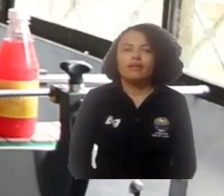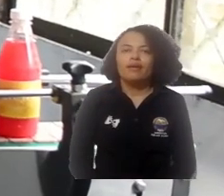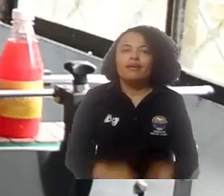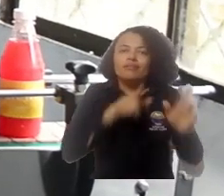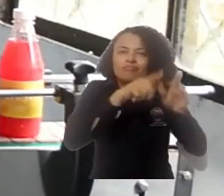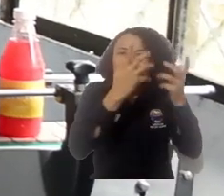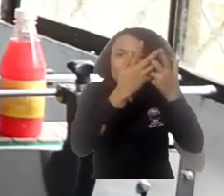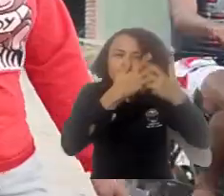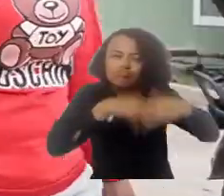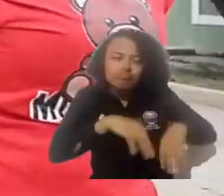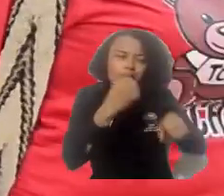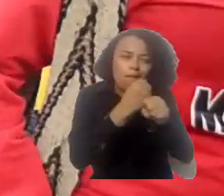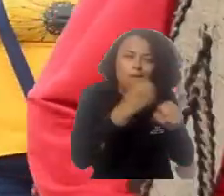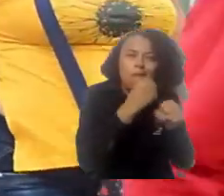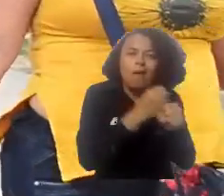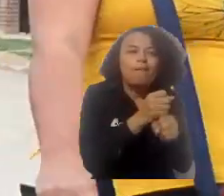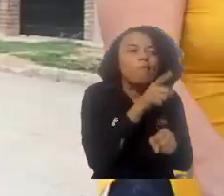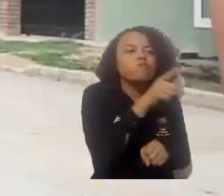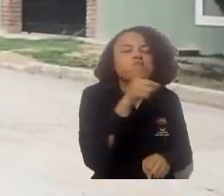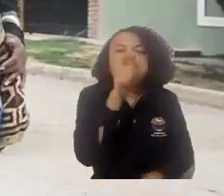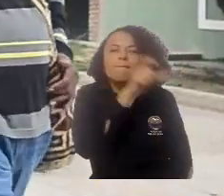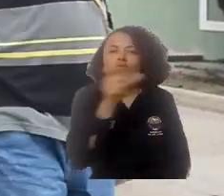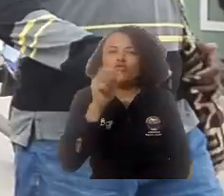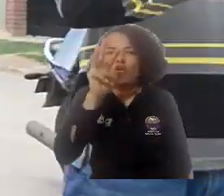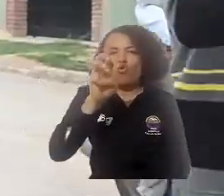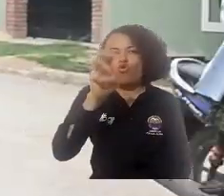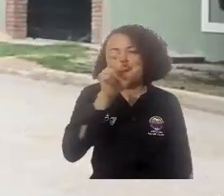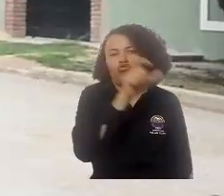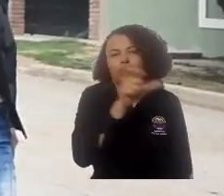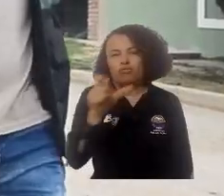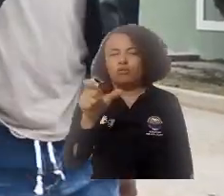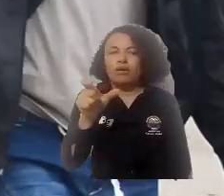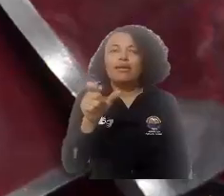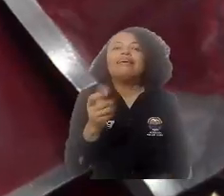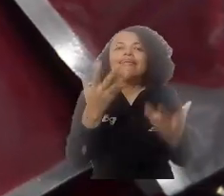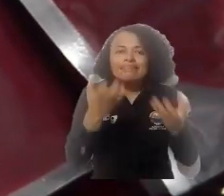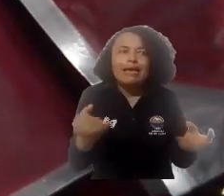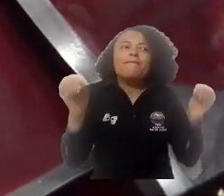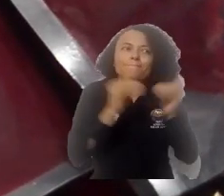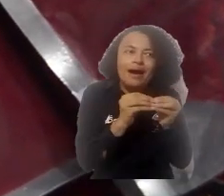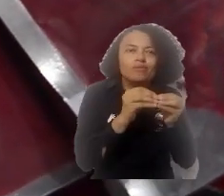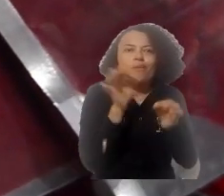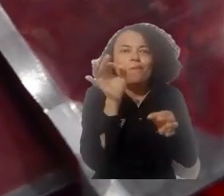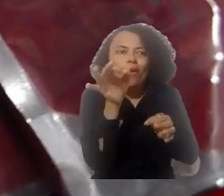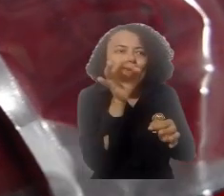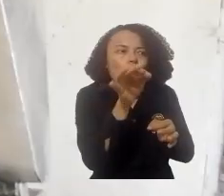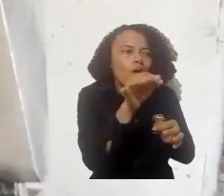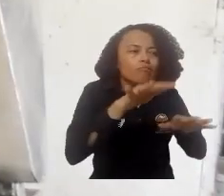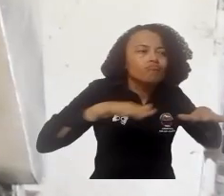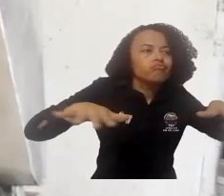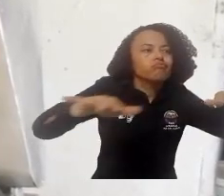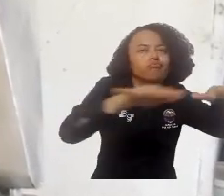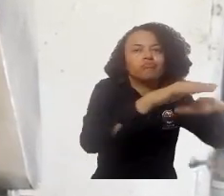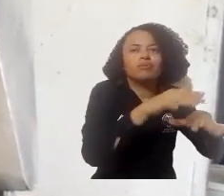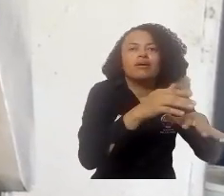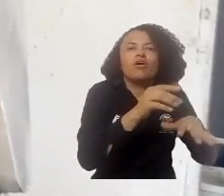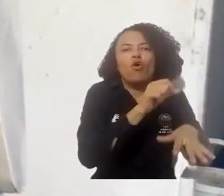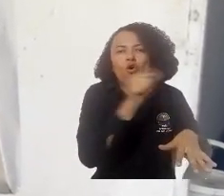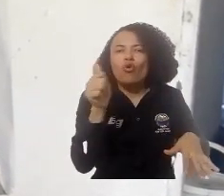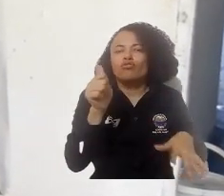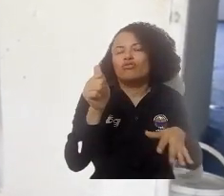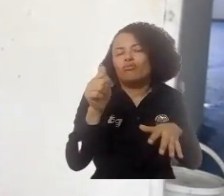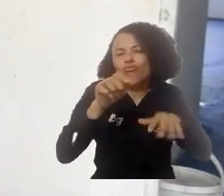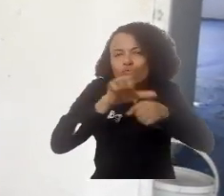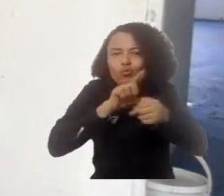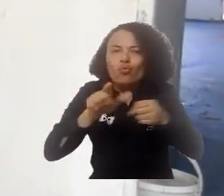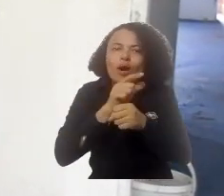planta de procesamiento cuentan con 8 empleados y se visionan generando más empleo en el municipio y sus alrededores. Para estos